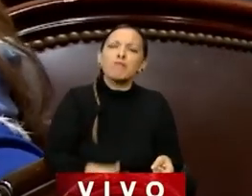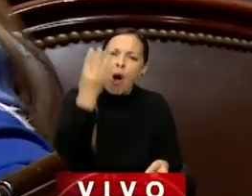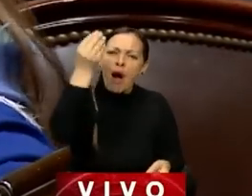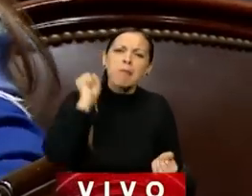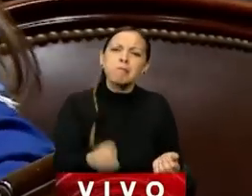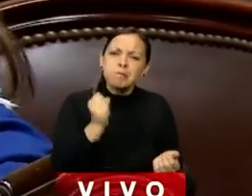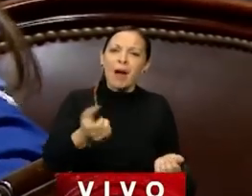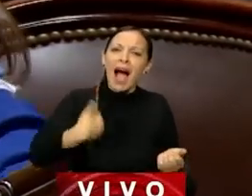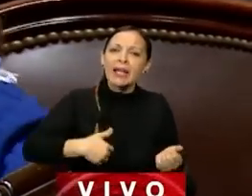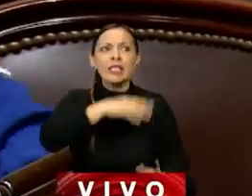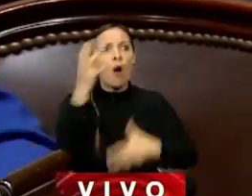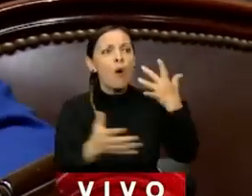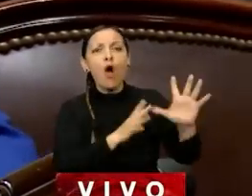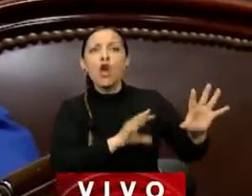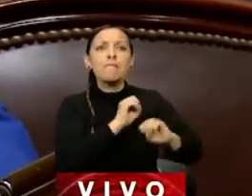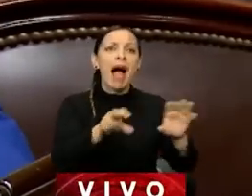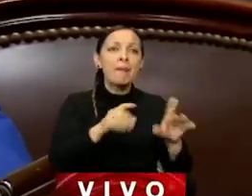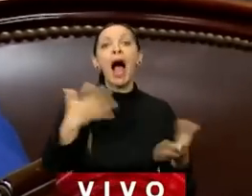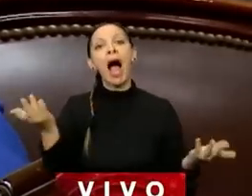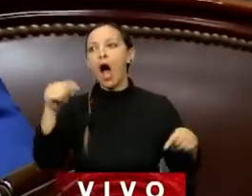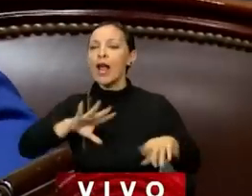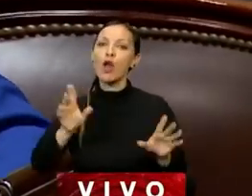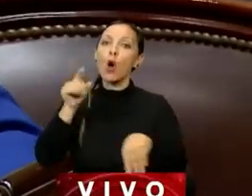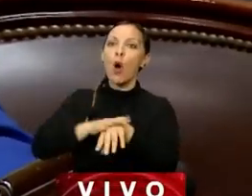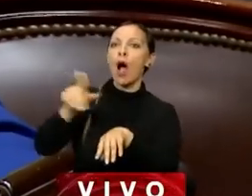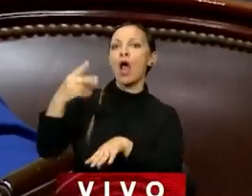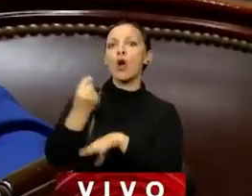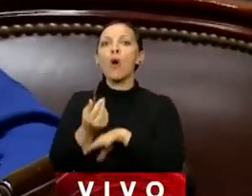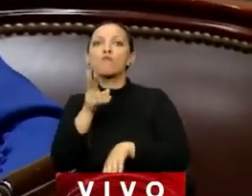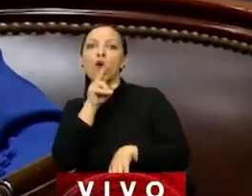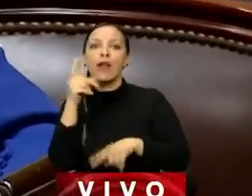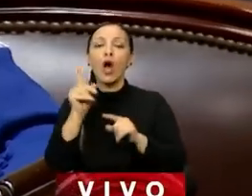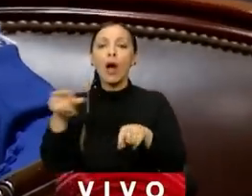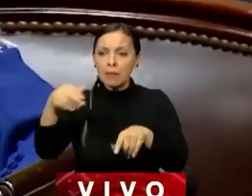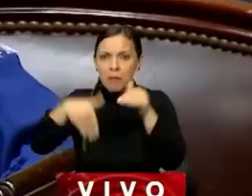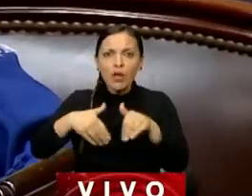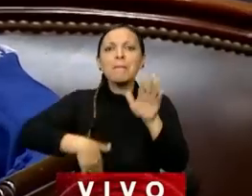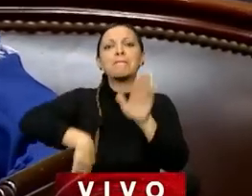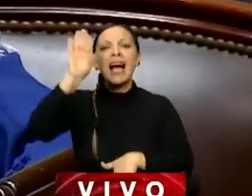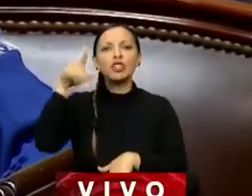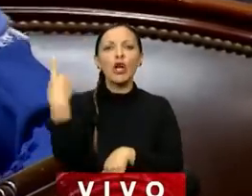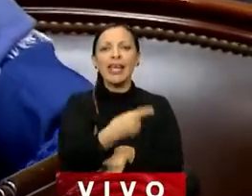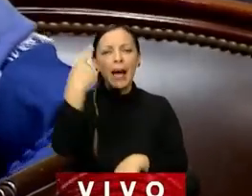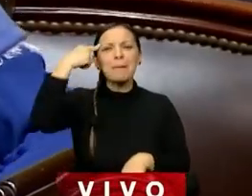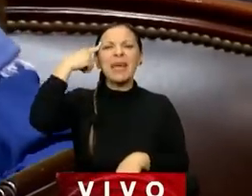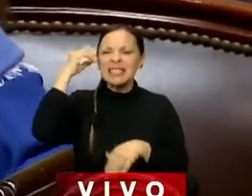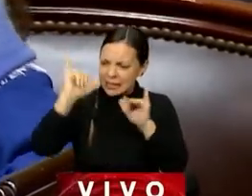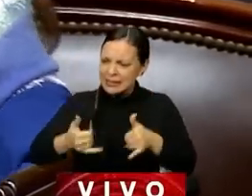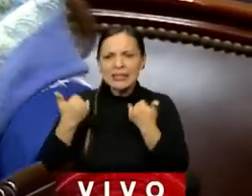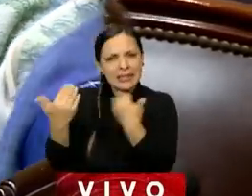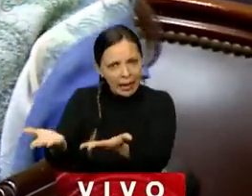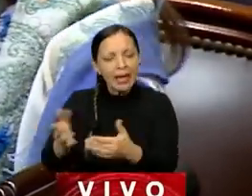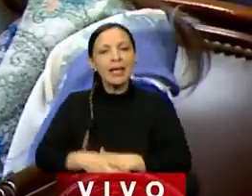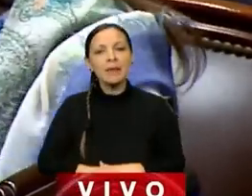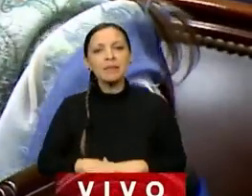incendió? Pero hoy, cuando Cecilia se siente ahí, con el voto de la mayoría que piensa, vamos a